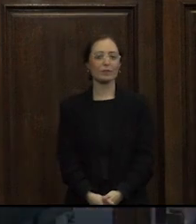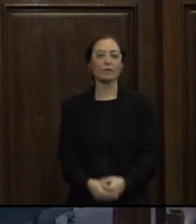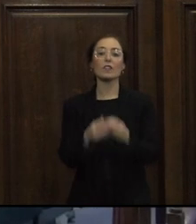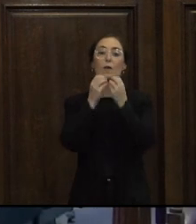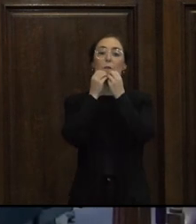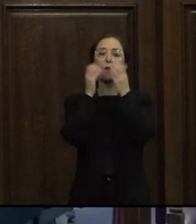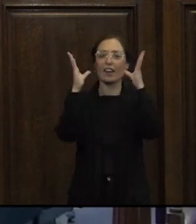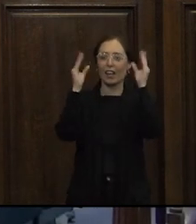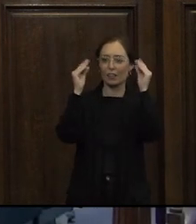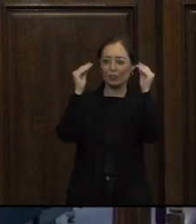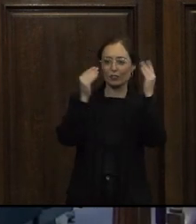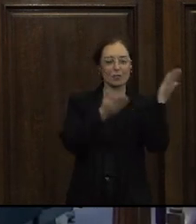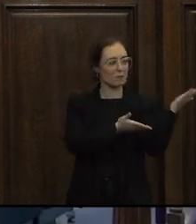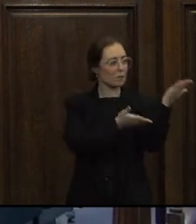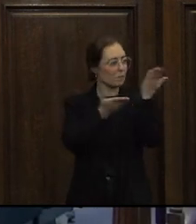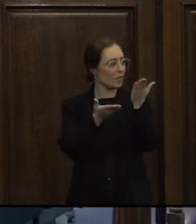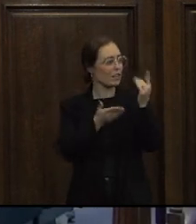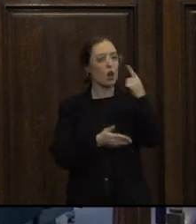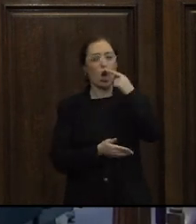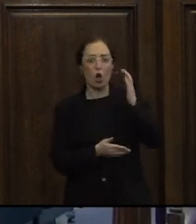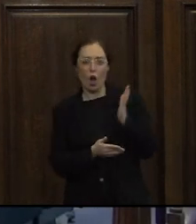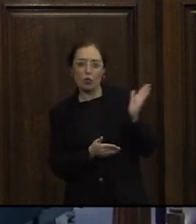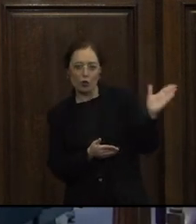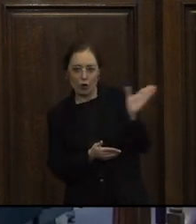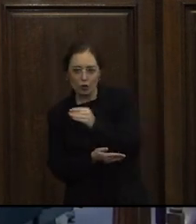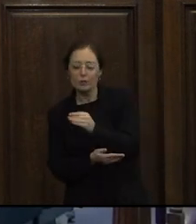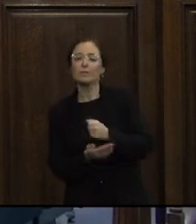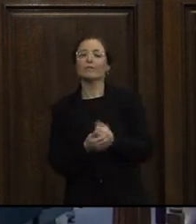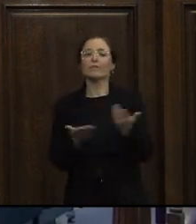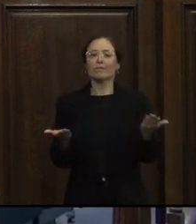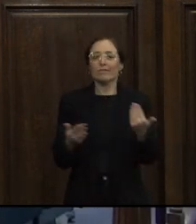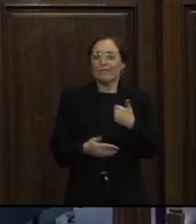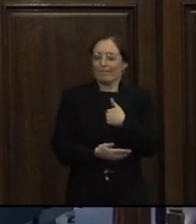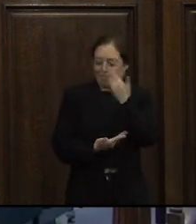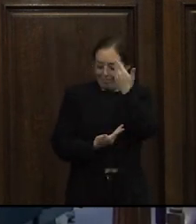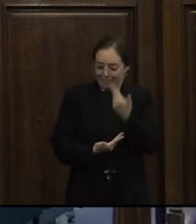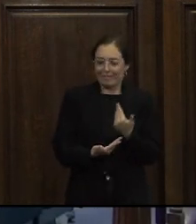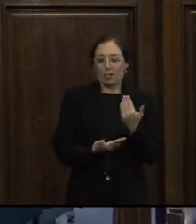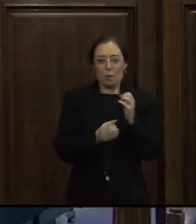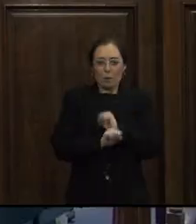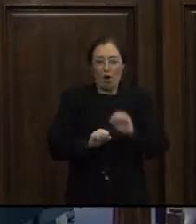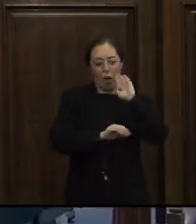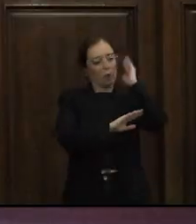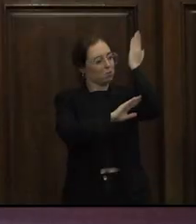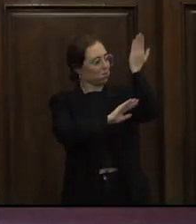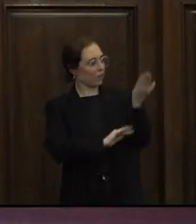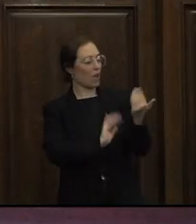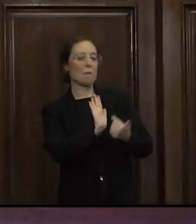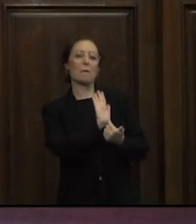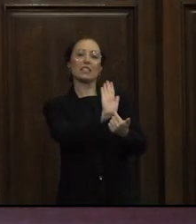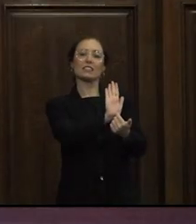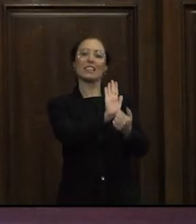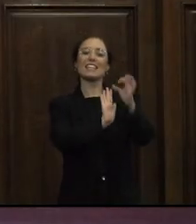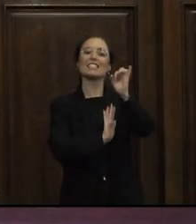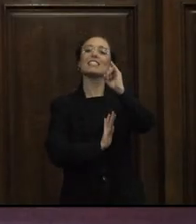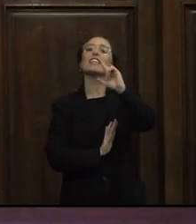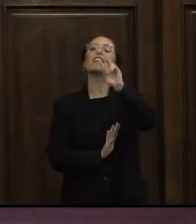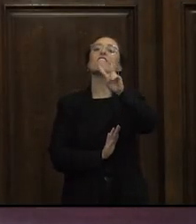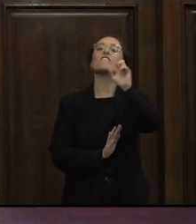Buenas noches, bienvenidas, bienvenidos. Me toca el honor de presentar a Paula Sibila,